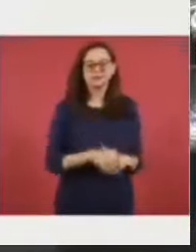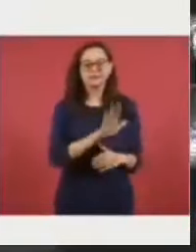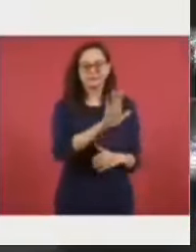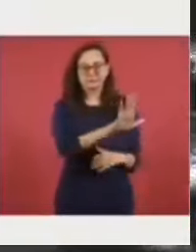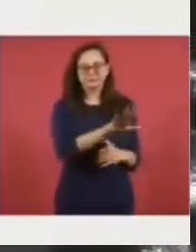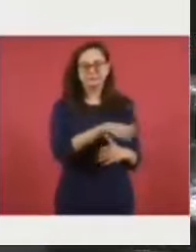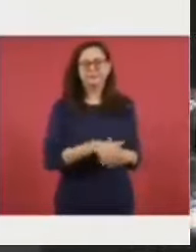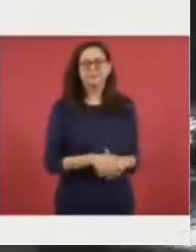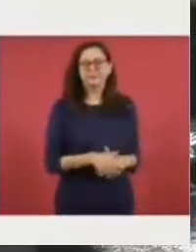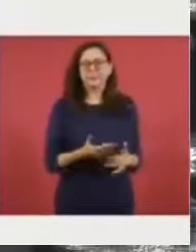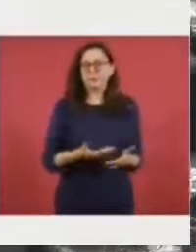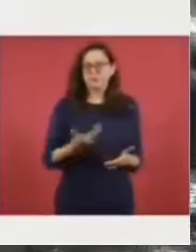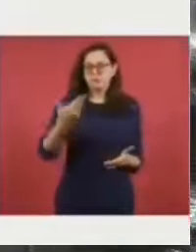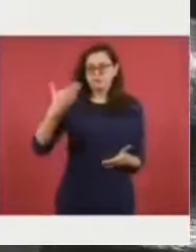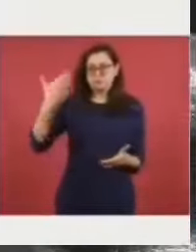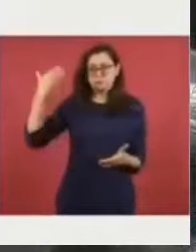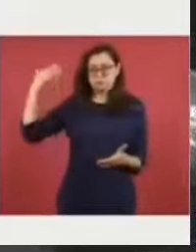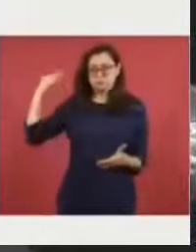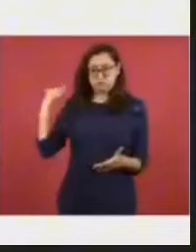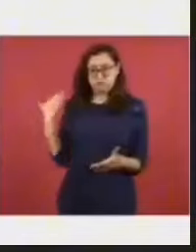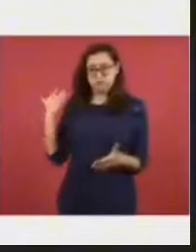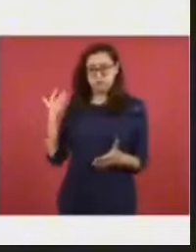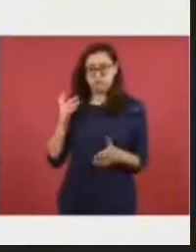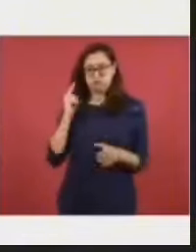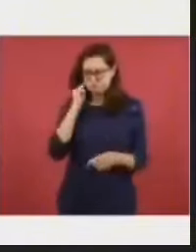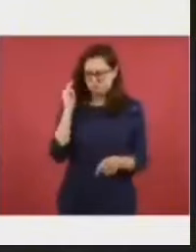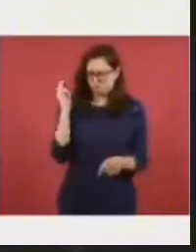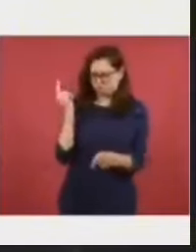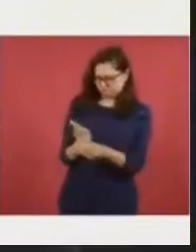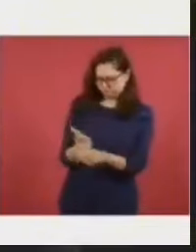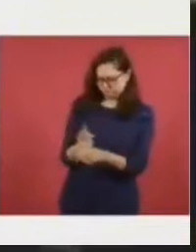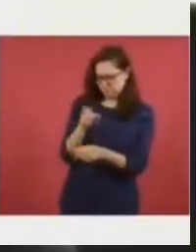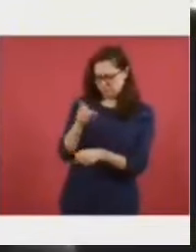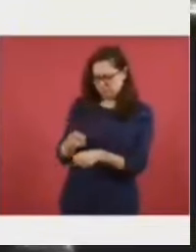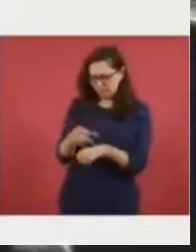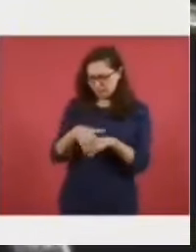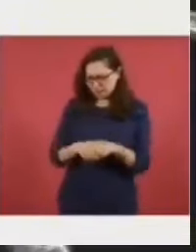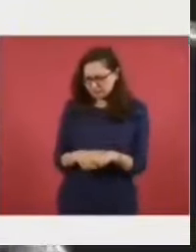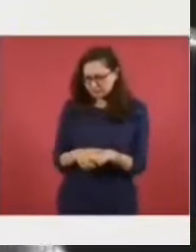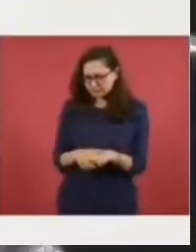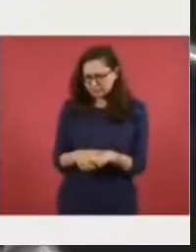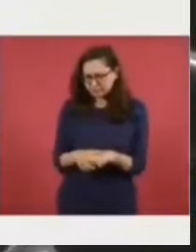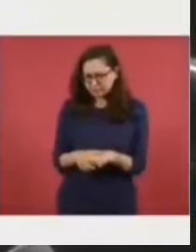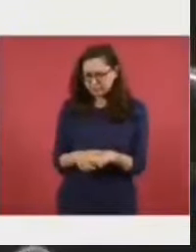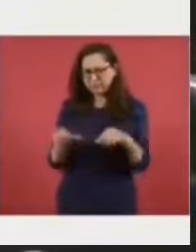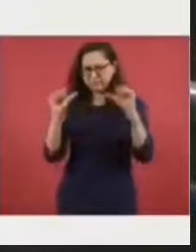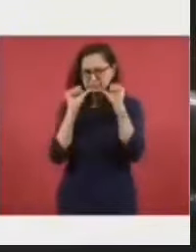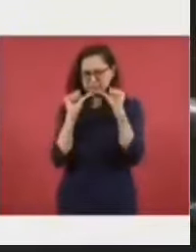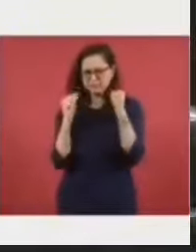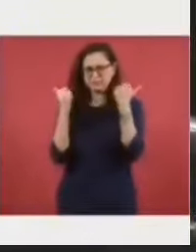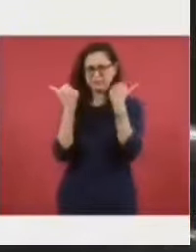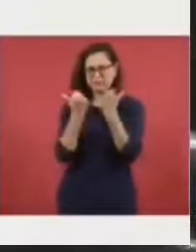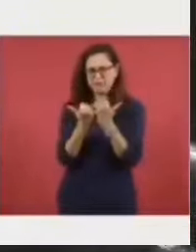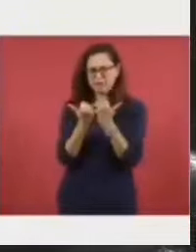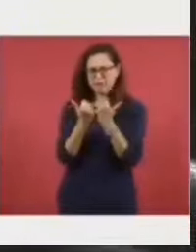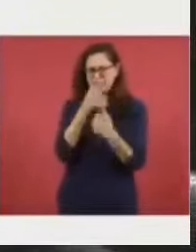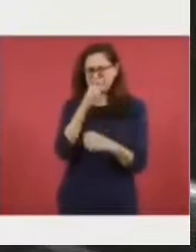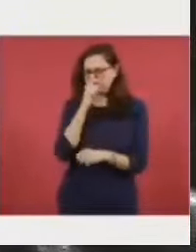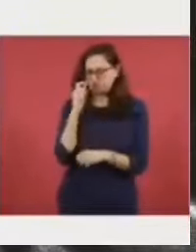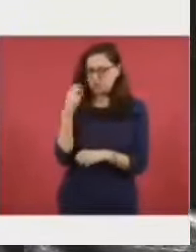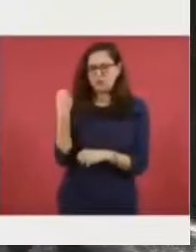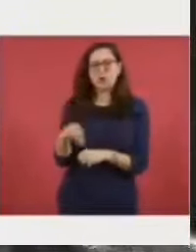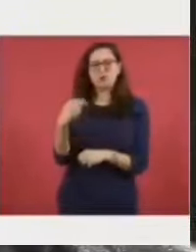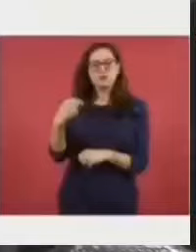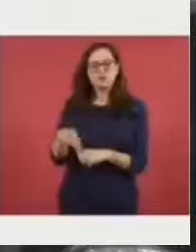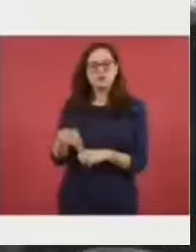de la USAID en específico, que es una de las tantas agencias que tiene Estados Unidos, en los cuales tienen sí ese injerencismo en otras partes